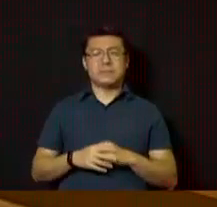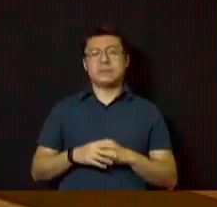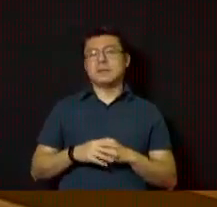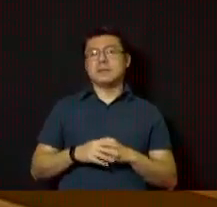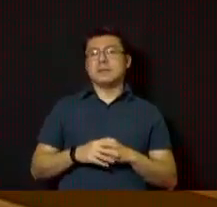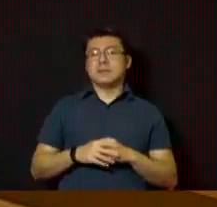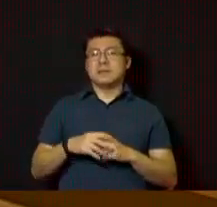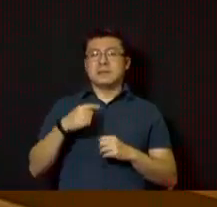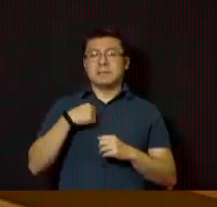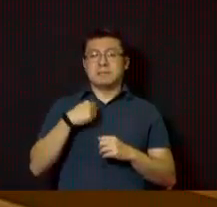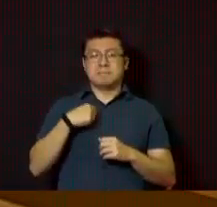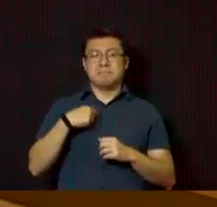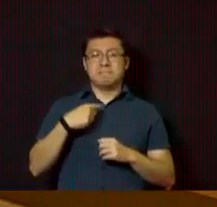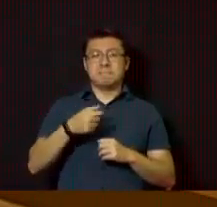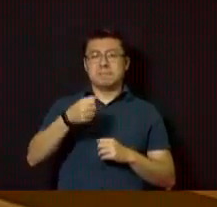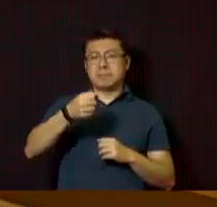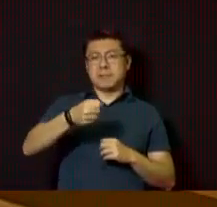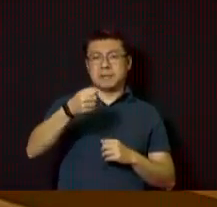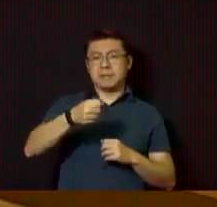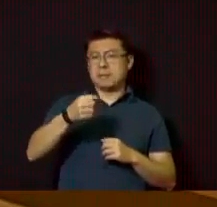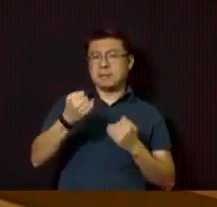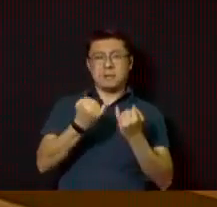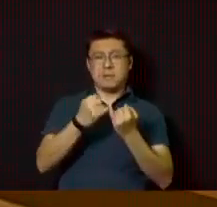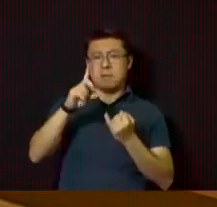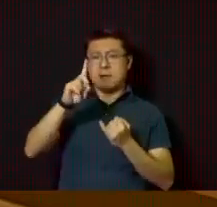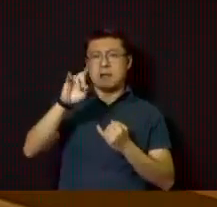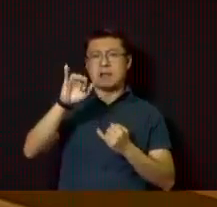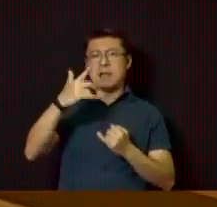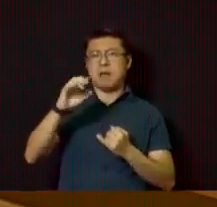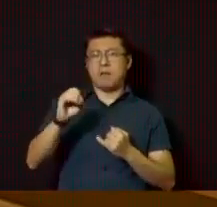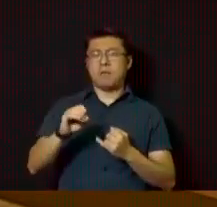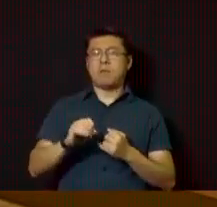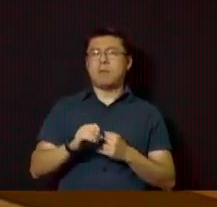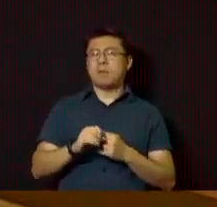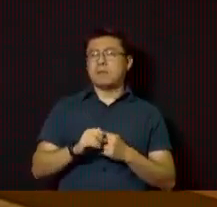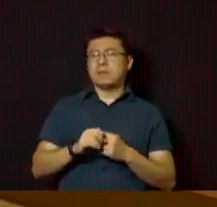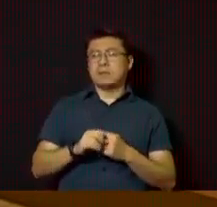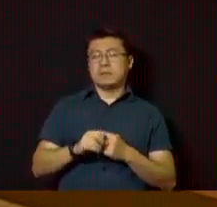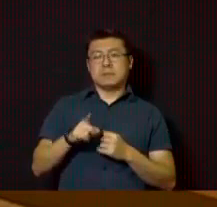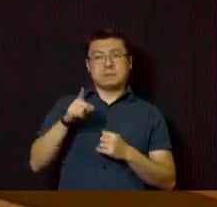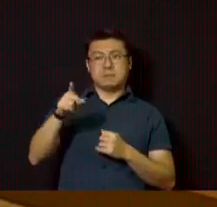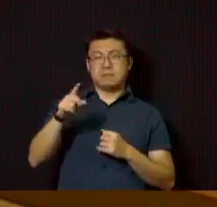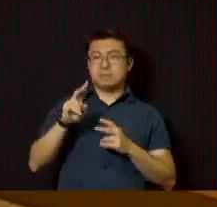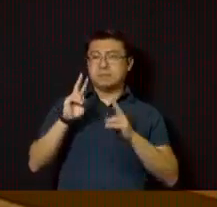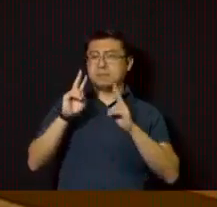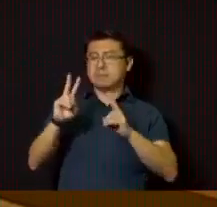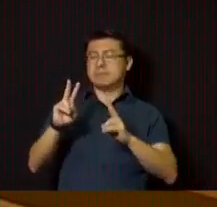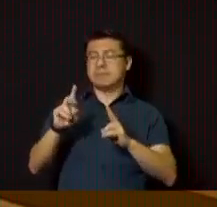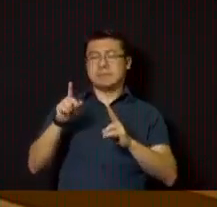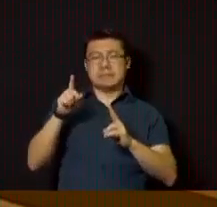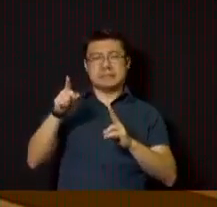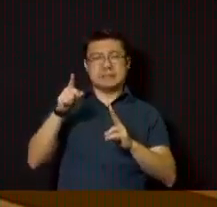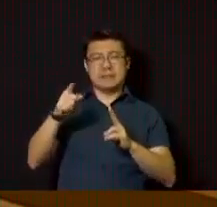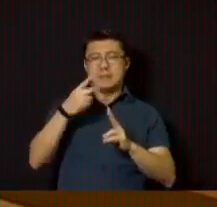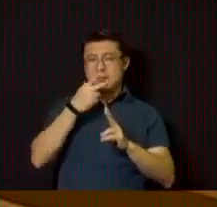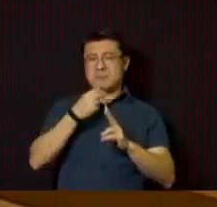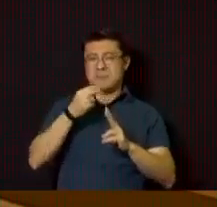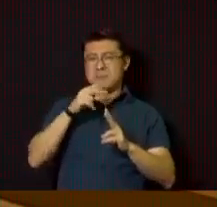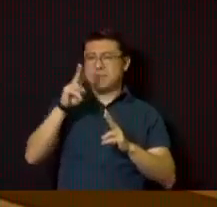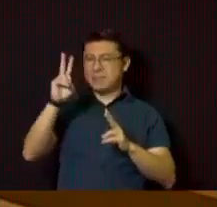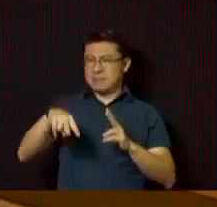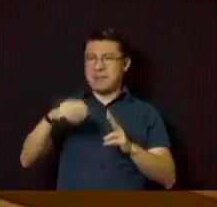Saludarlo también a Diego, pues prácticamente nos ha demostrado que OmniLife es